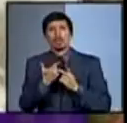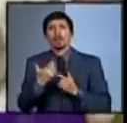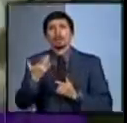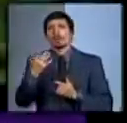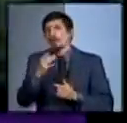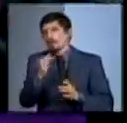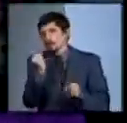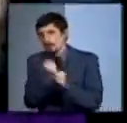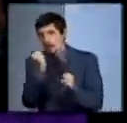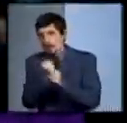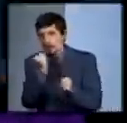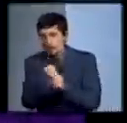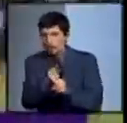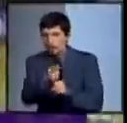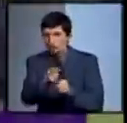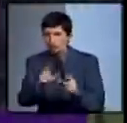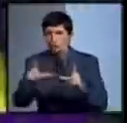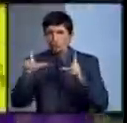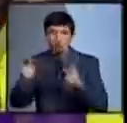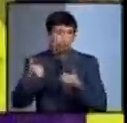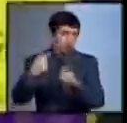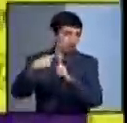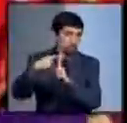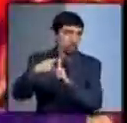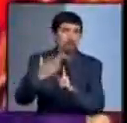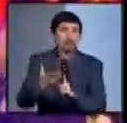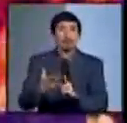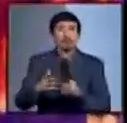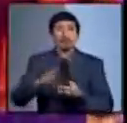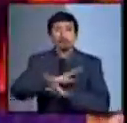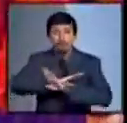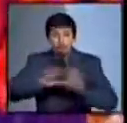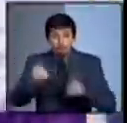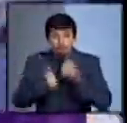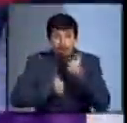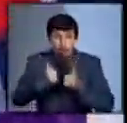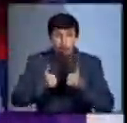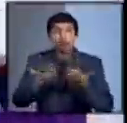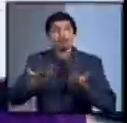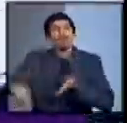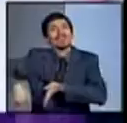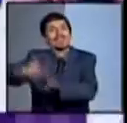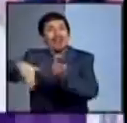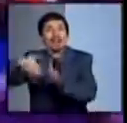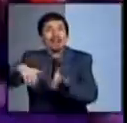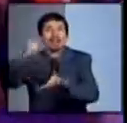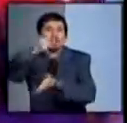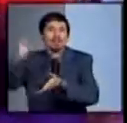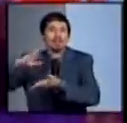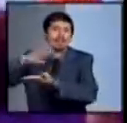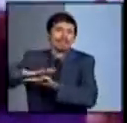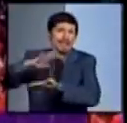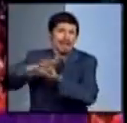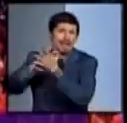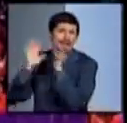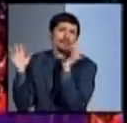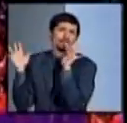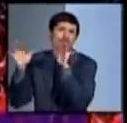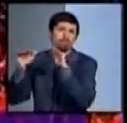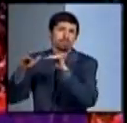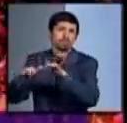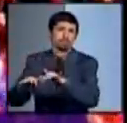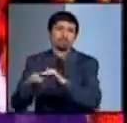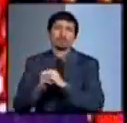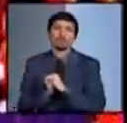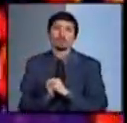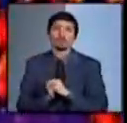sus impecables actuaciones. Tras cada victoria, las celebraciones en la calle se hicieron recurrentes y masivas.